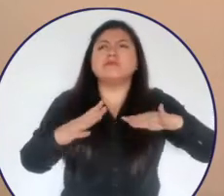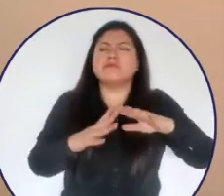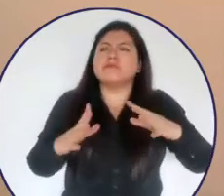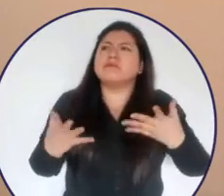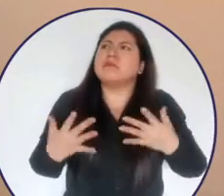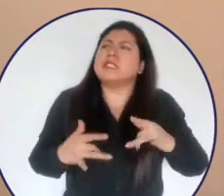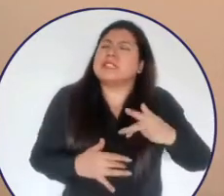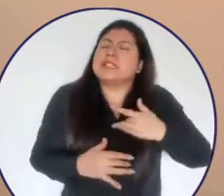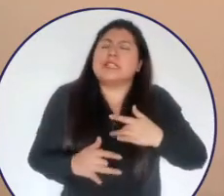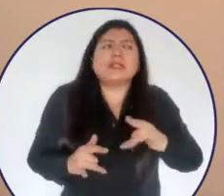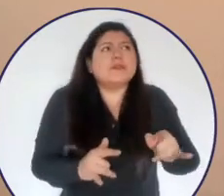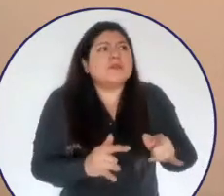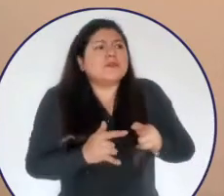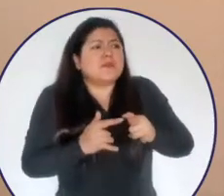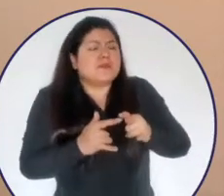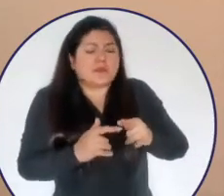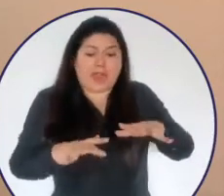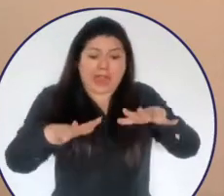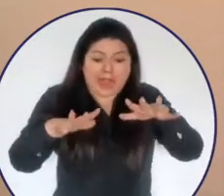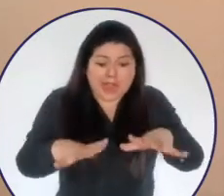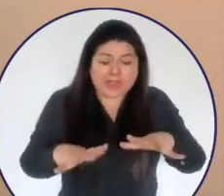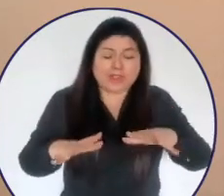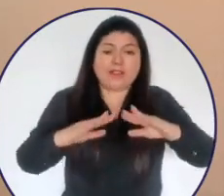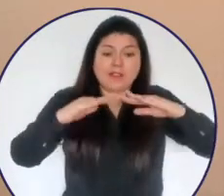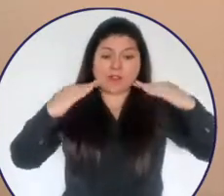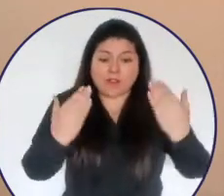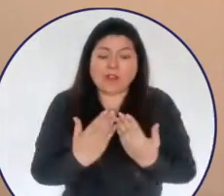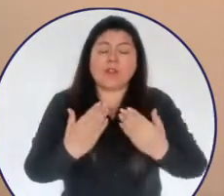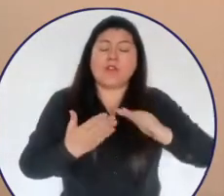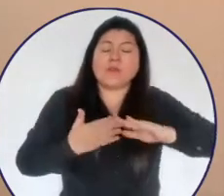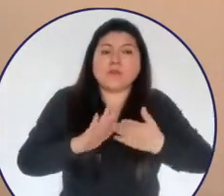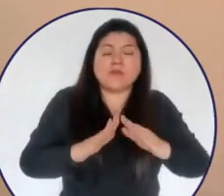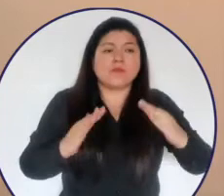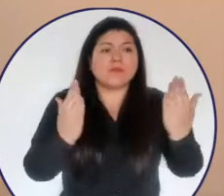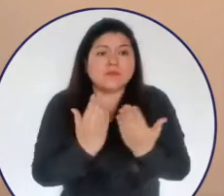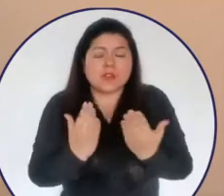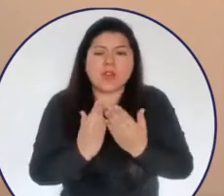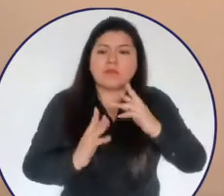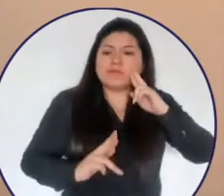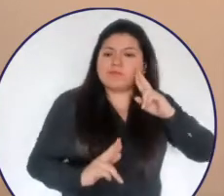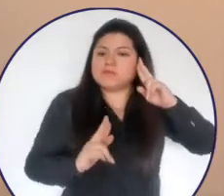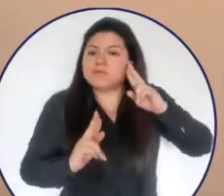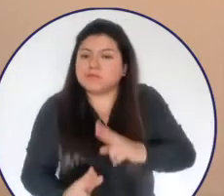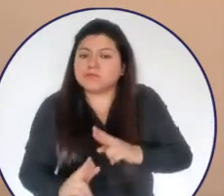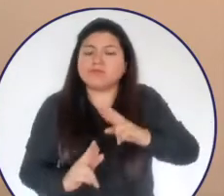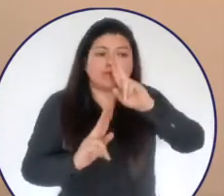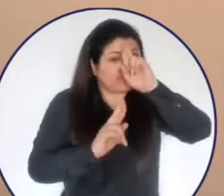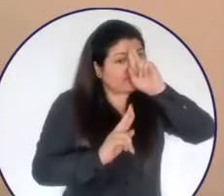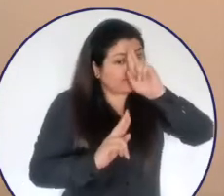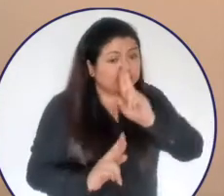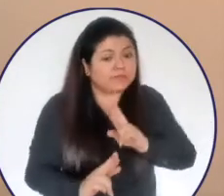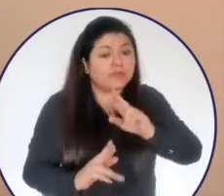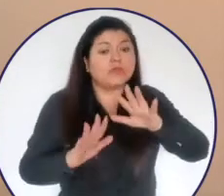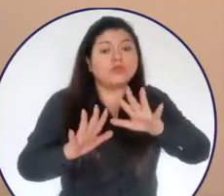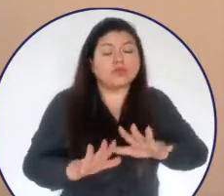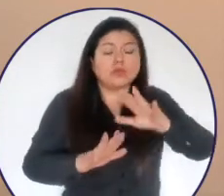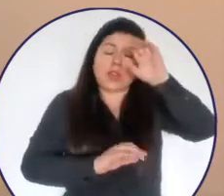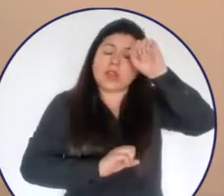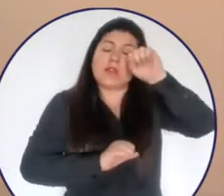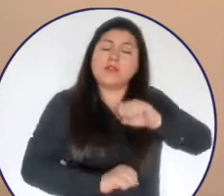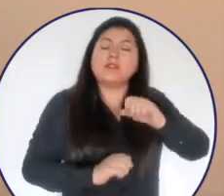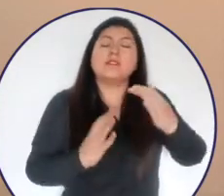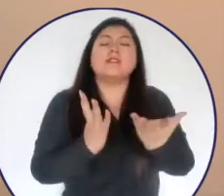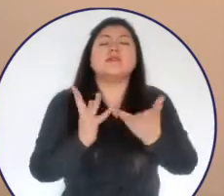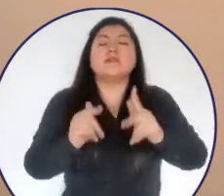esos ambientes acogedores que tiene la comunidad educativa donde se respeta y se reconoce